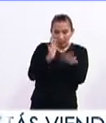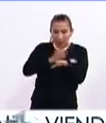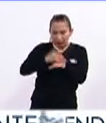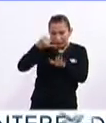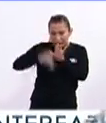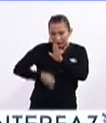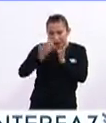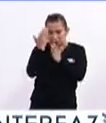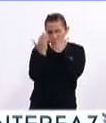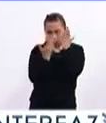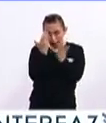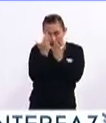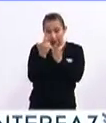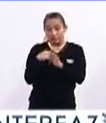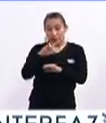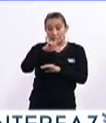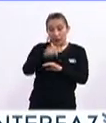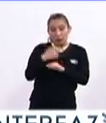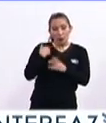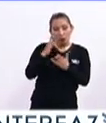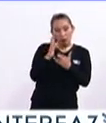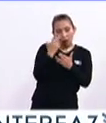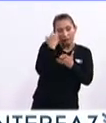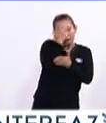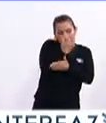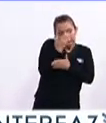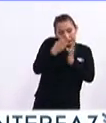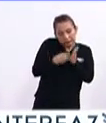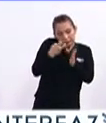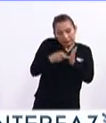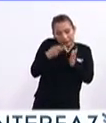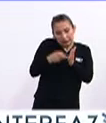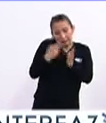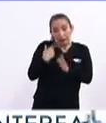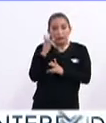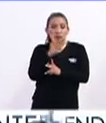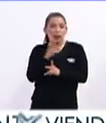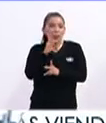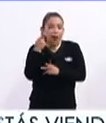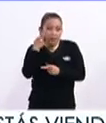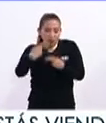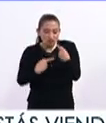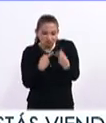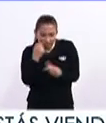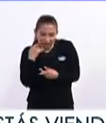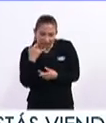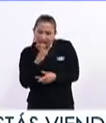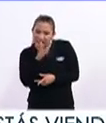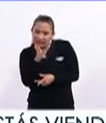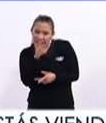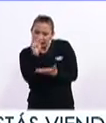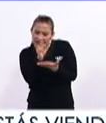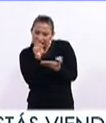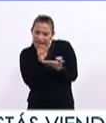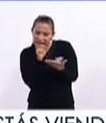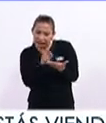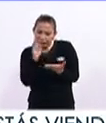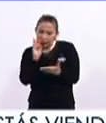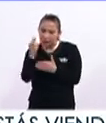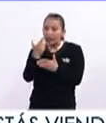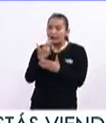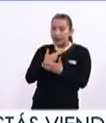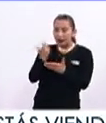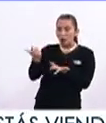estudiar. Viene una parte de repaso, viene unos reactivos de prueba para que él pueda hacer el intento de contestarlos, y le van a aparecer